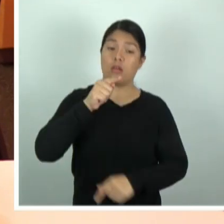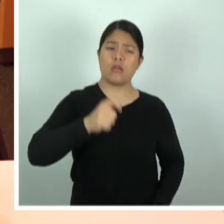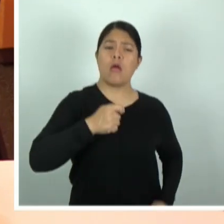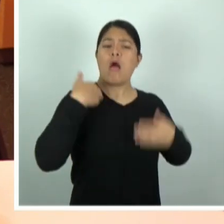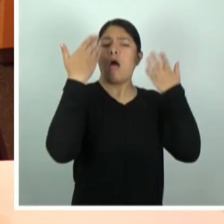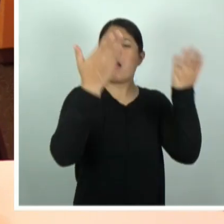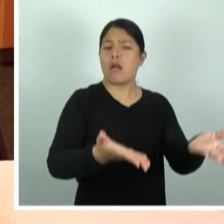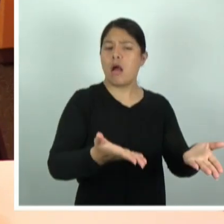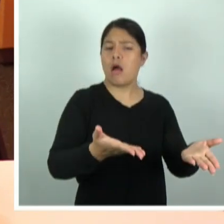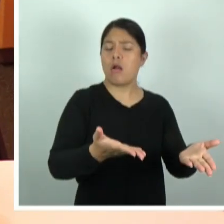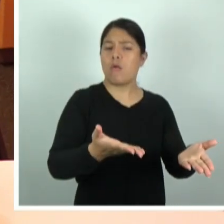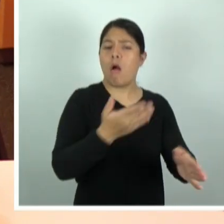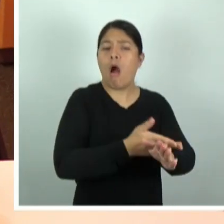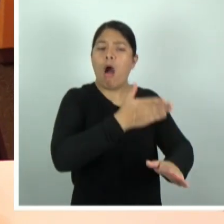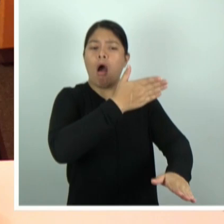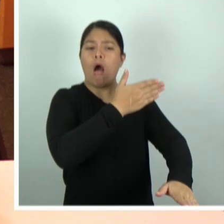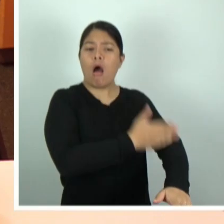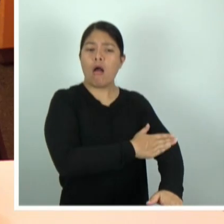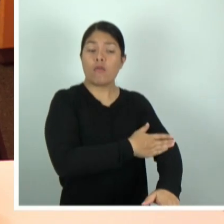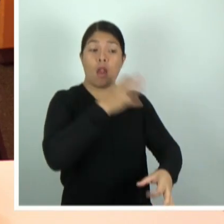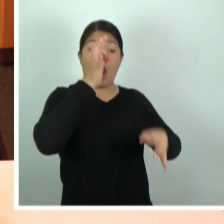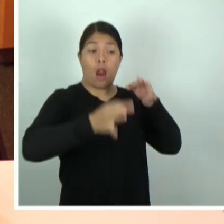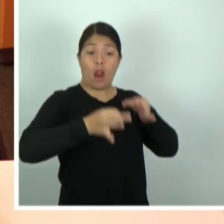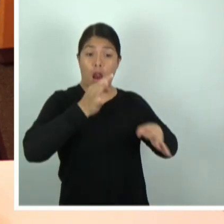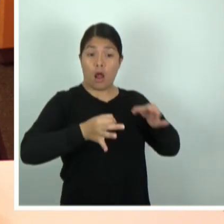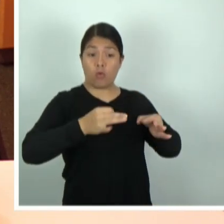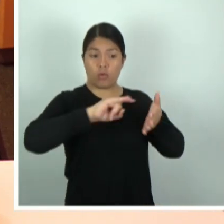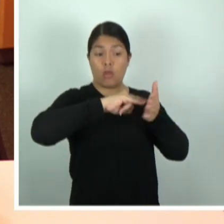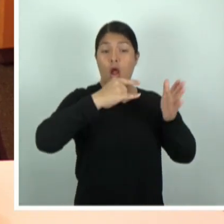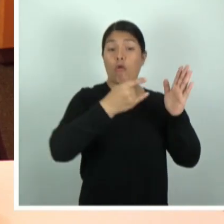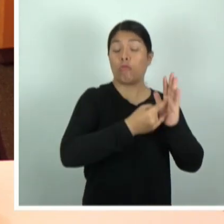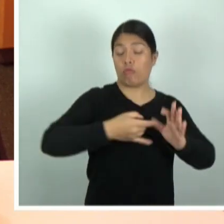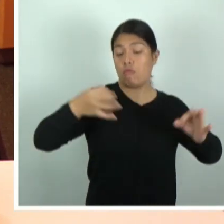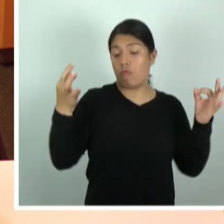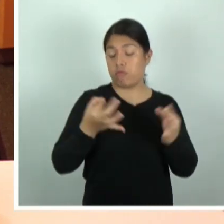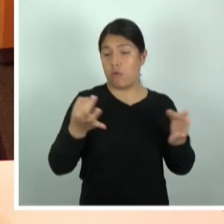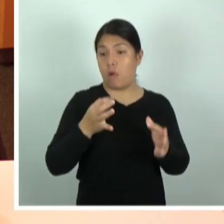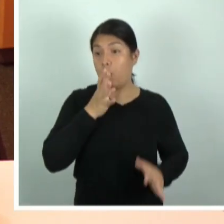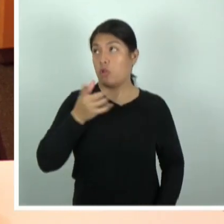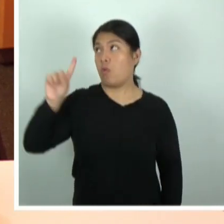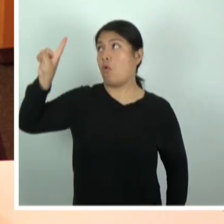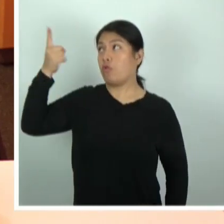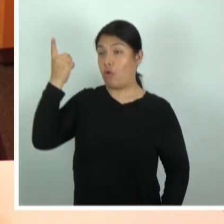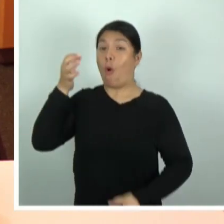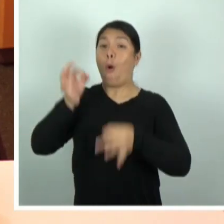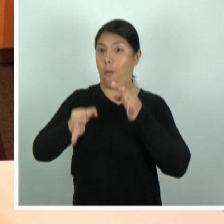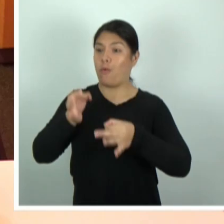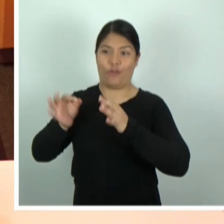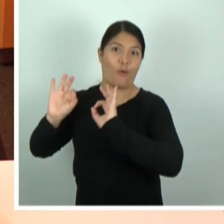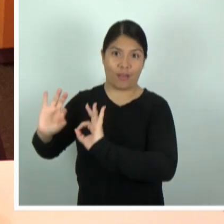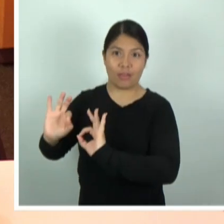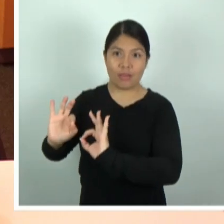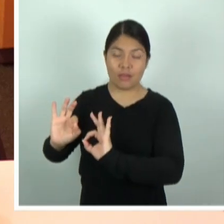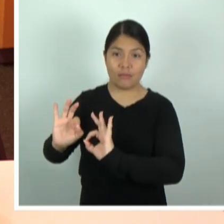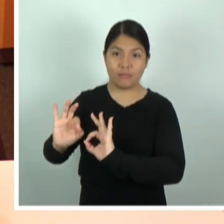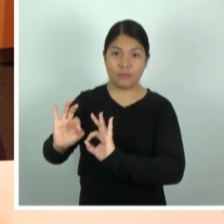problema de la justicia tenía que ser solucionado. ¿Por qué? Dios es justo y